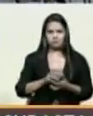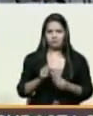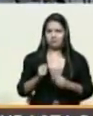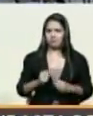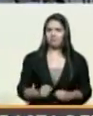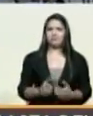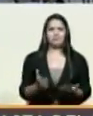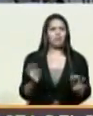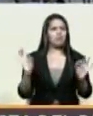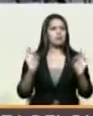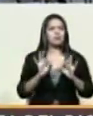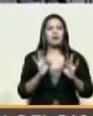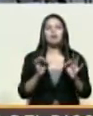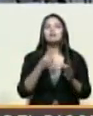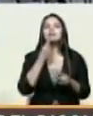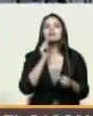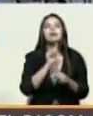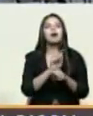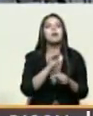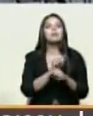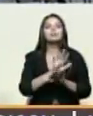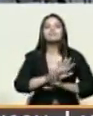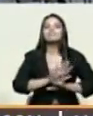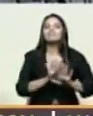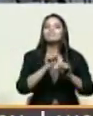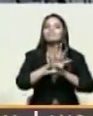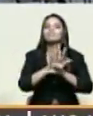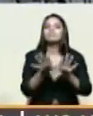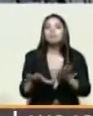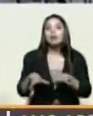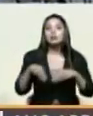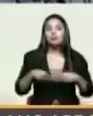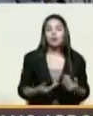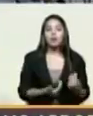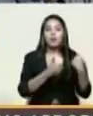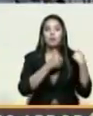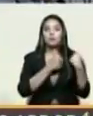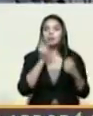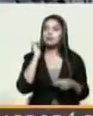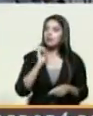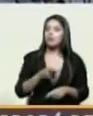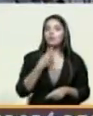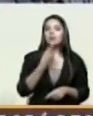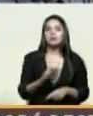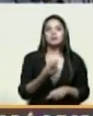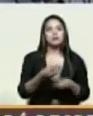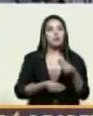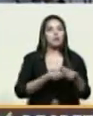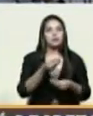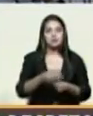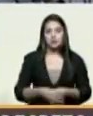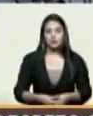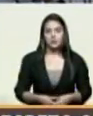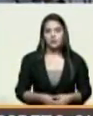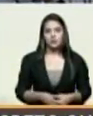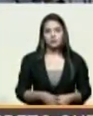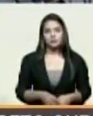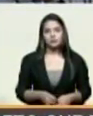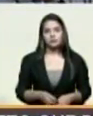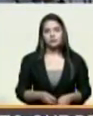tengamos temor, digamos lo que tengamos que decir y asumamos la responsabilidad de lo que decimos y de lo que hacemos.